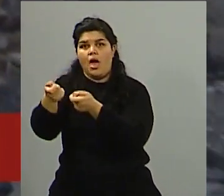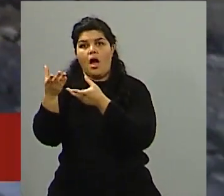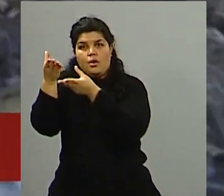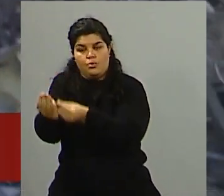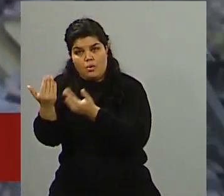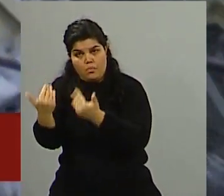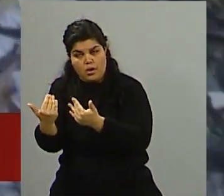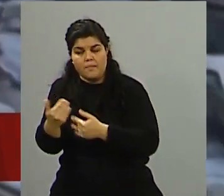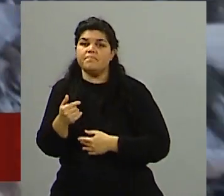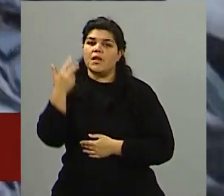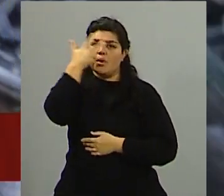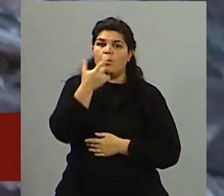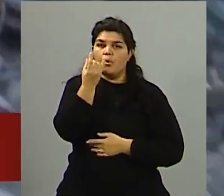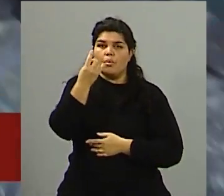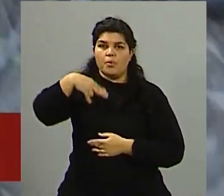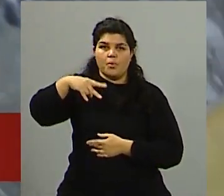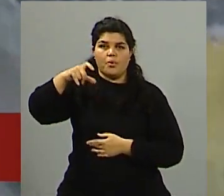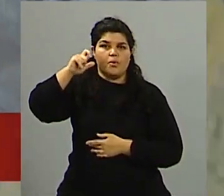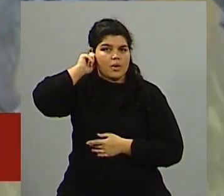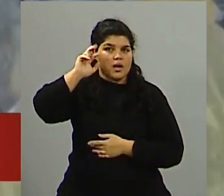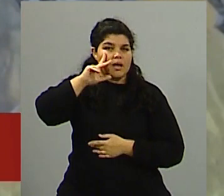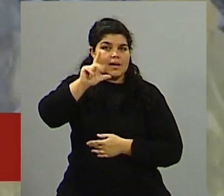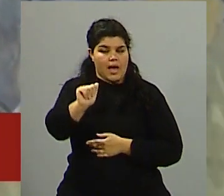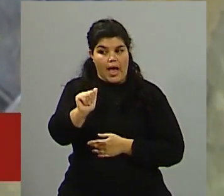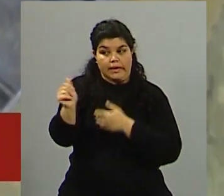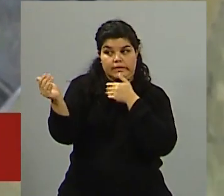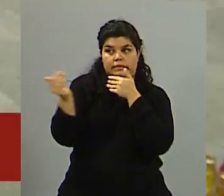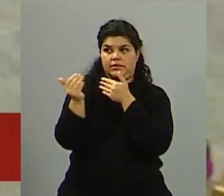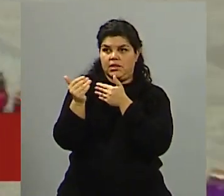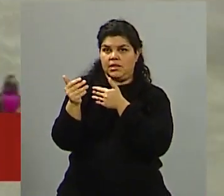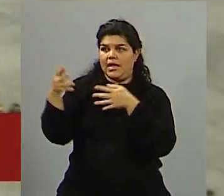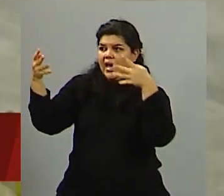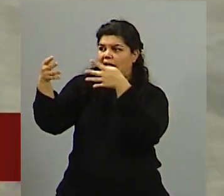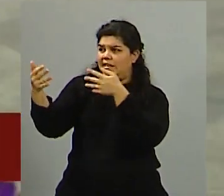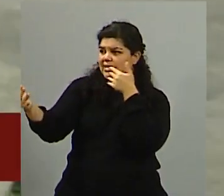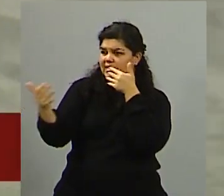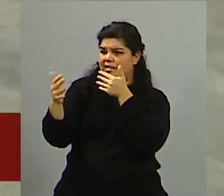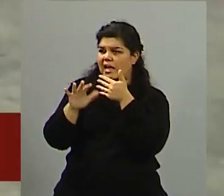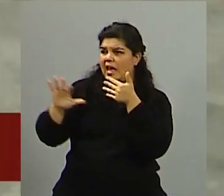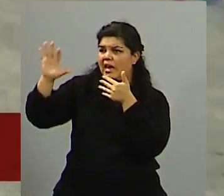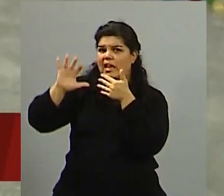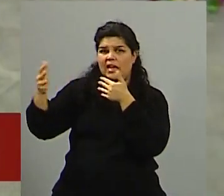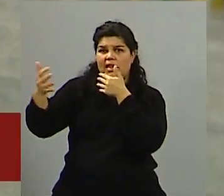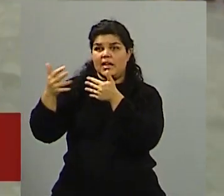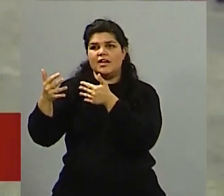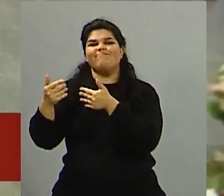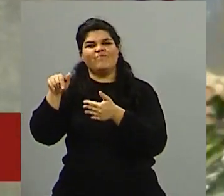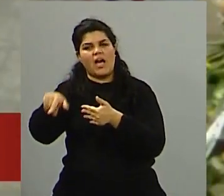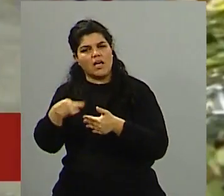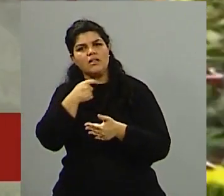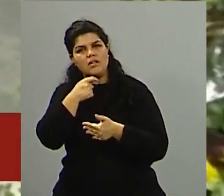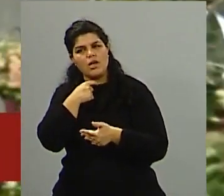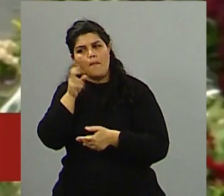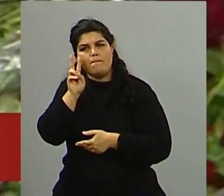Hungría sostiene de que, teniendo tan cerca la guerra, tendrían que generarse algunas políticas de no provisión de armamento. Se